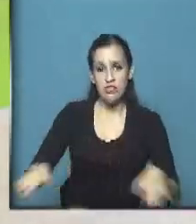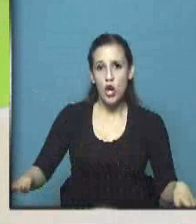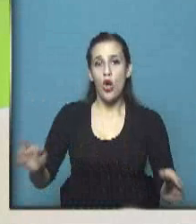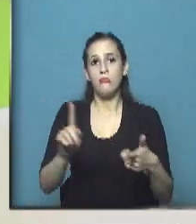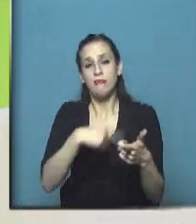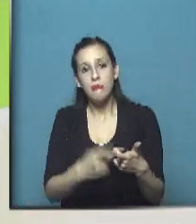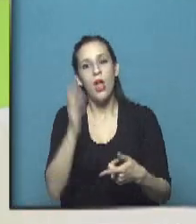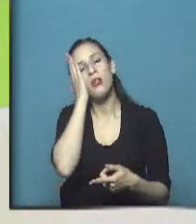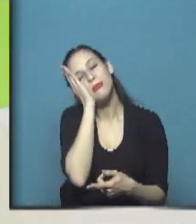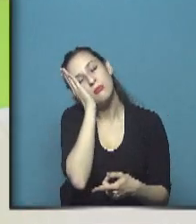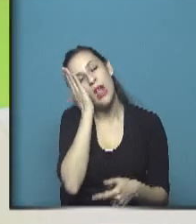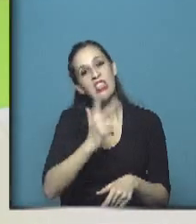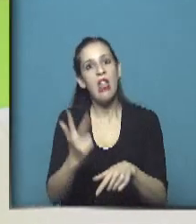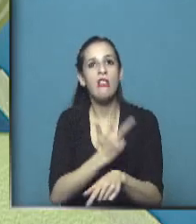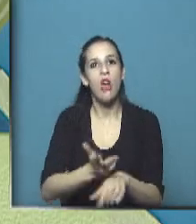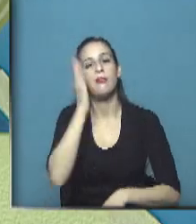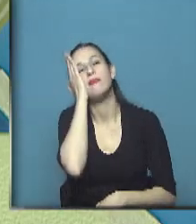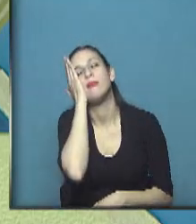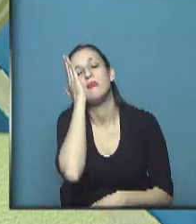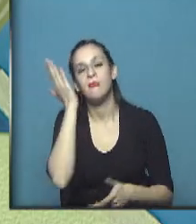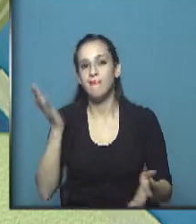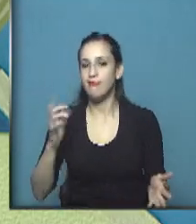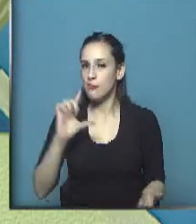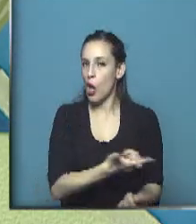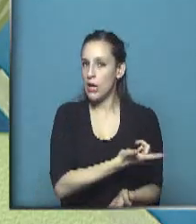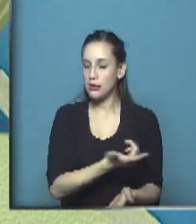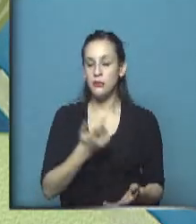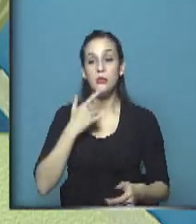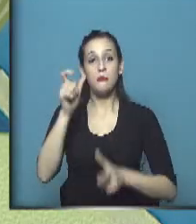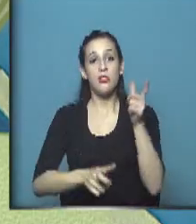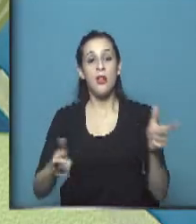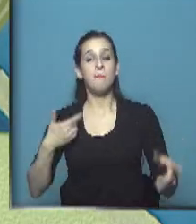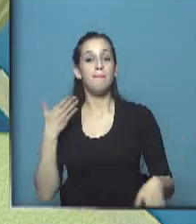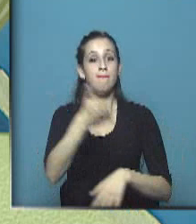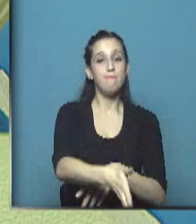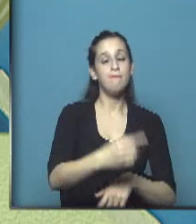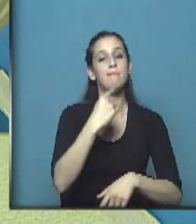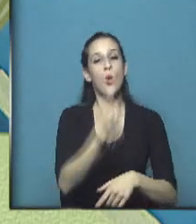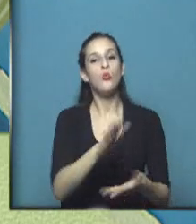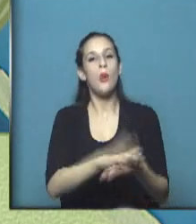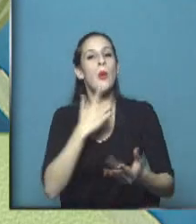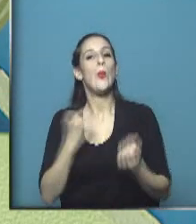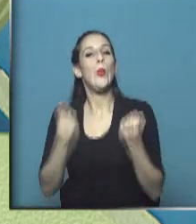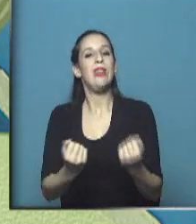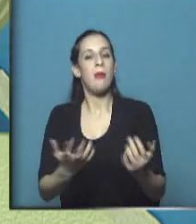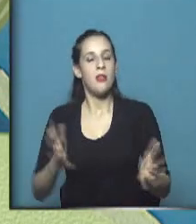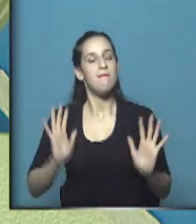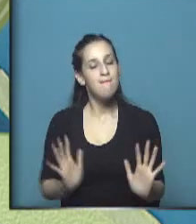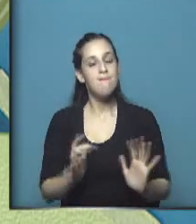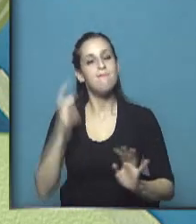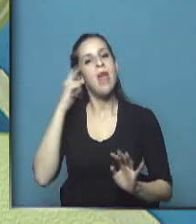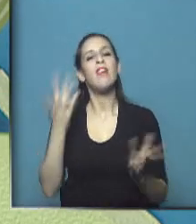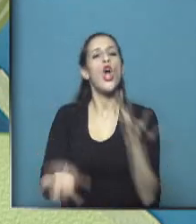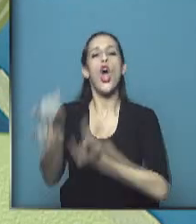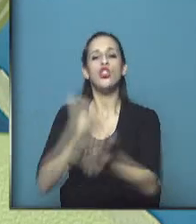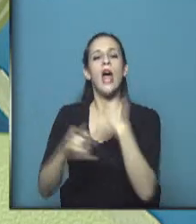Y duermo 3 horas y media. Bueno, por eso, cuando el consultorio vienen y me hablan de esto, de las vitaminas para estar mejor, empiezo con eso. Bueno, decime tu